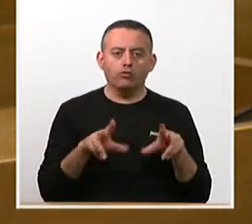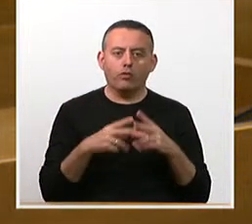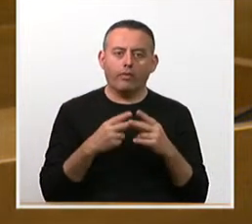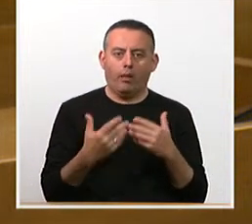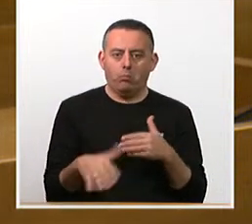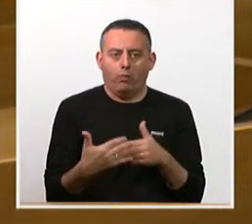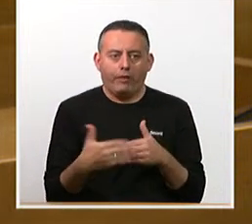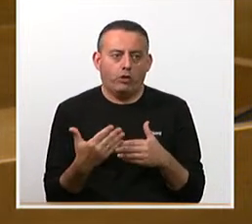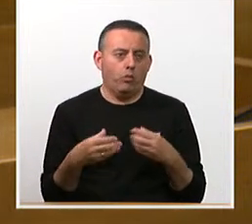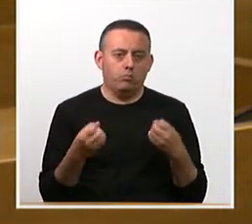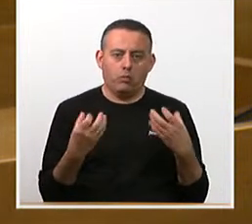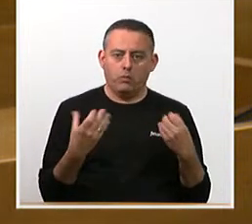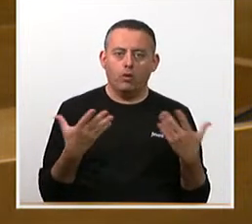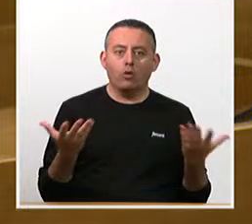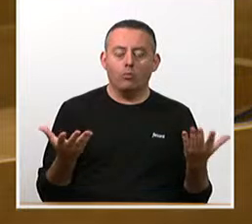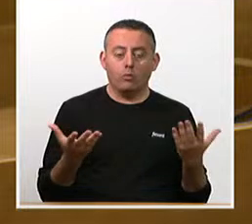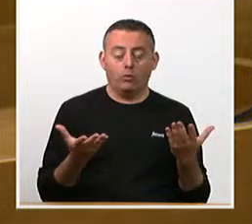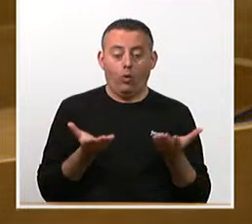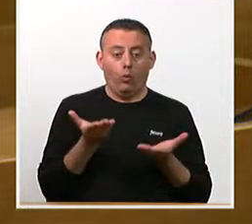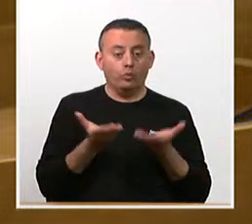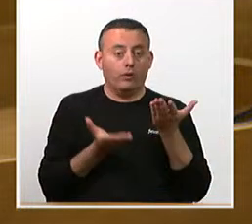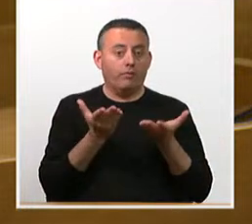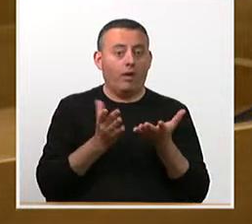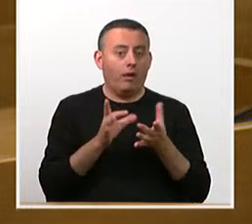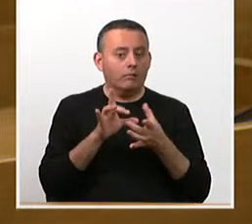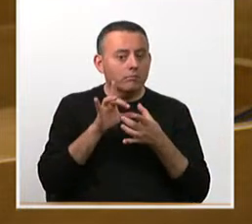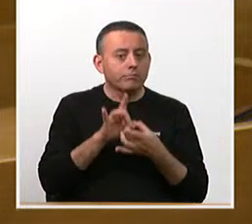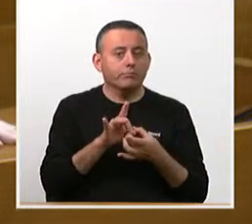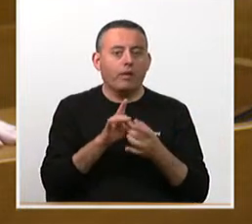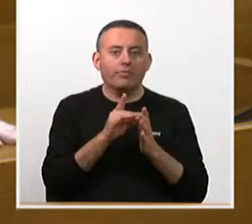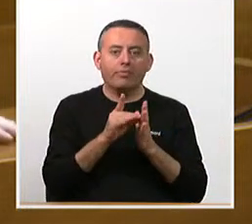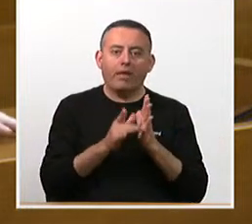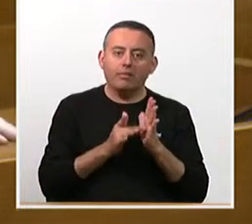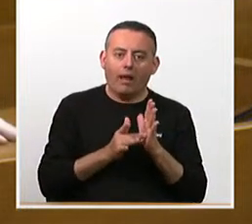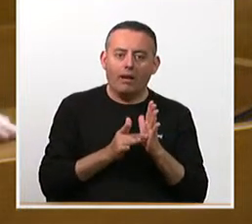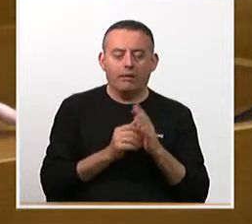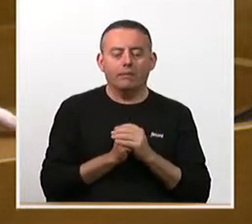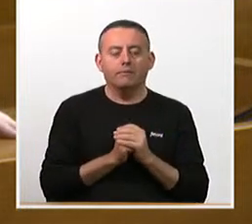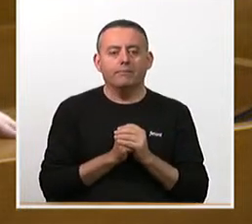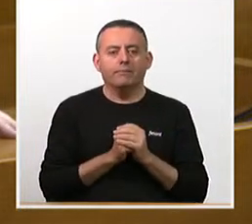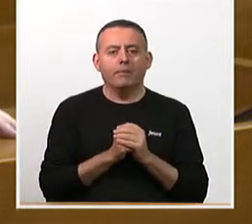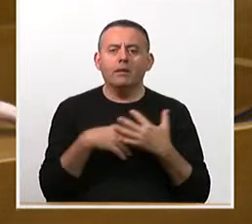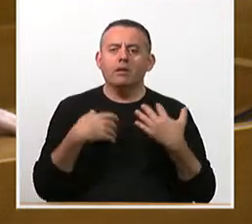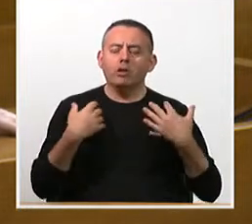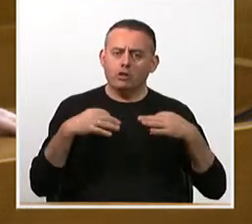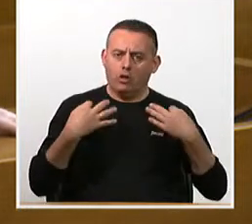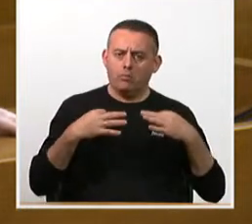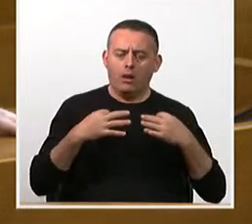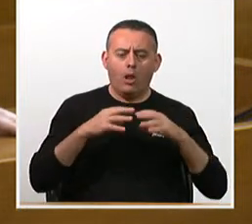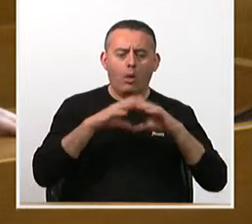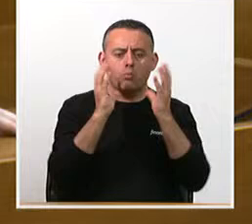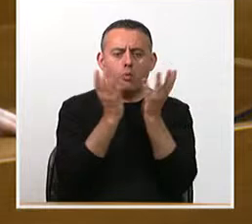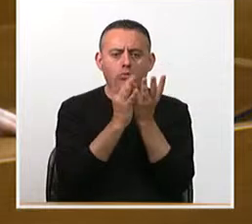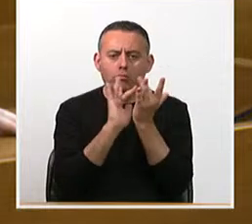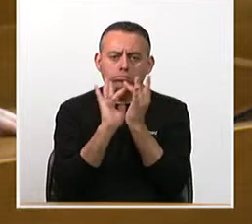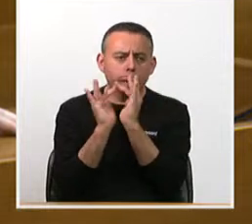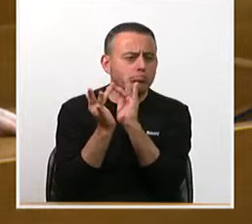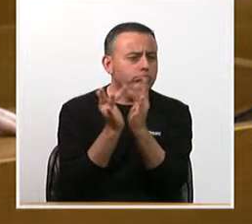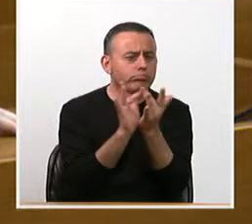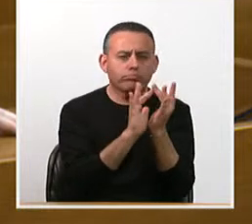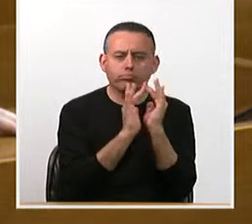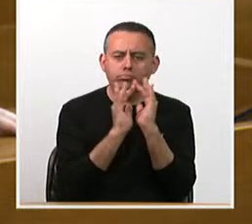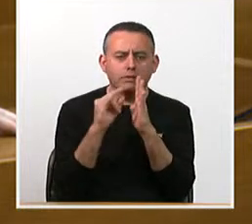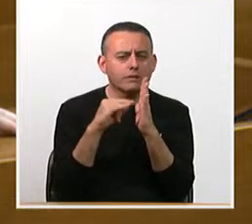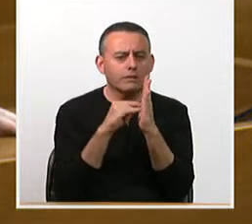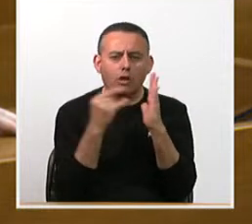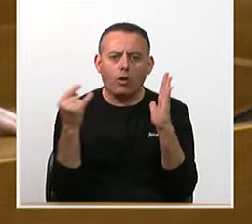digitalización de la justicia en un mundo Cada vez más interconectado y tecnológico es fundamental que nuestros sistemas